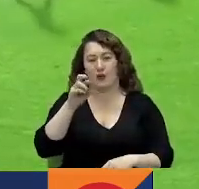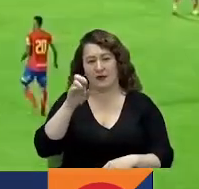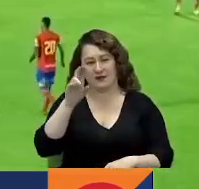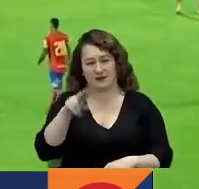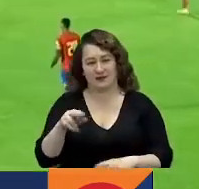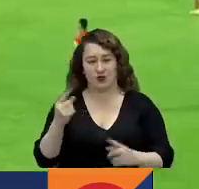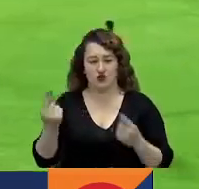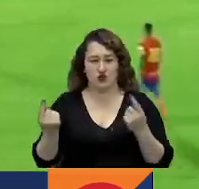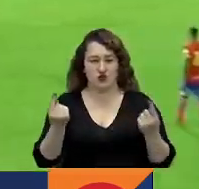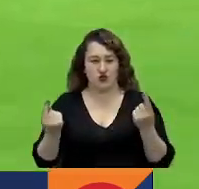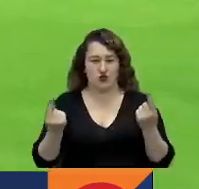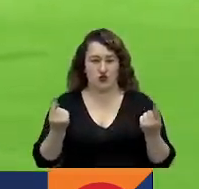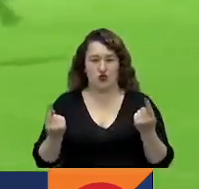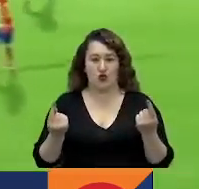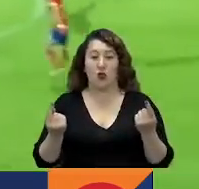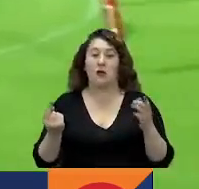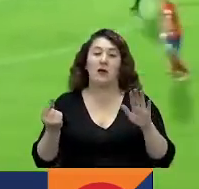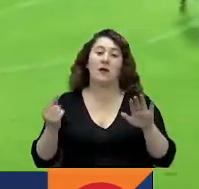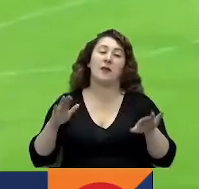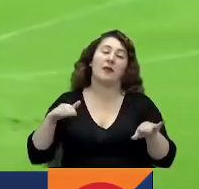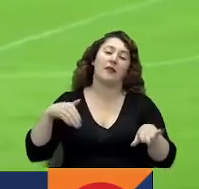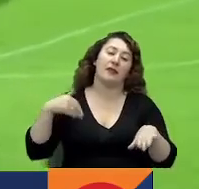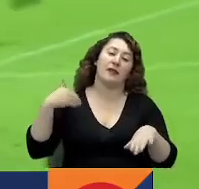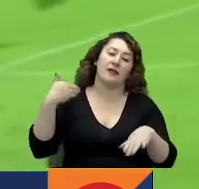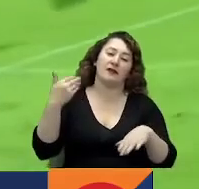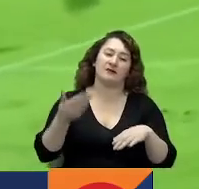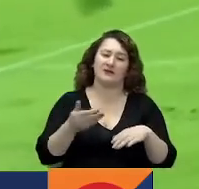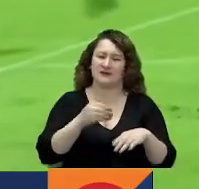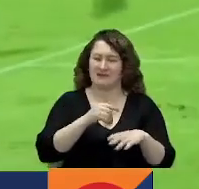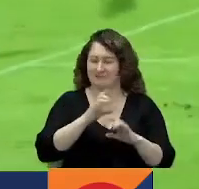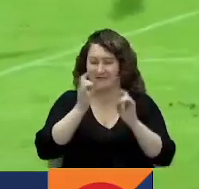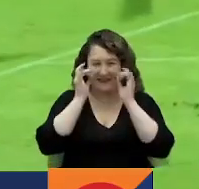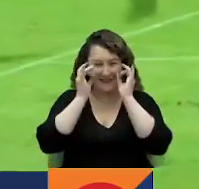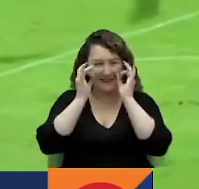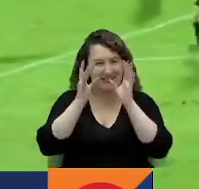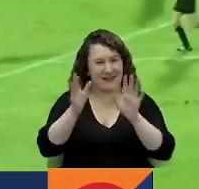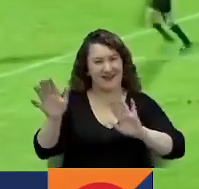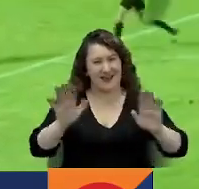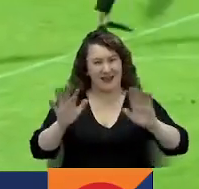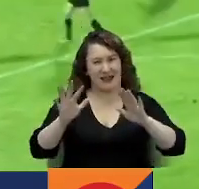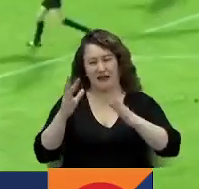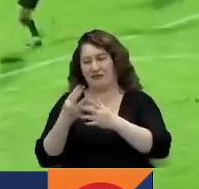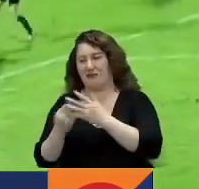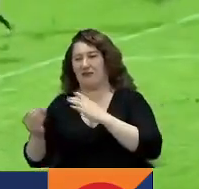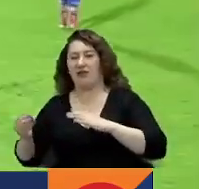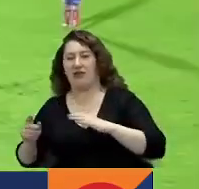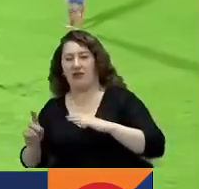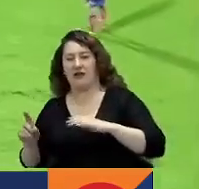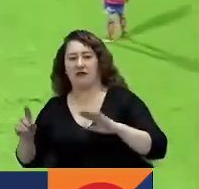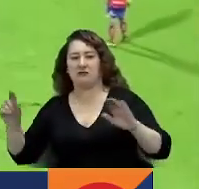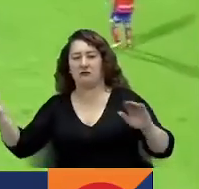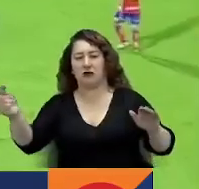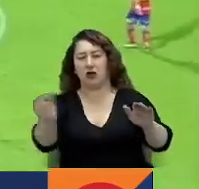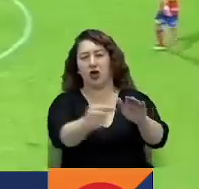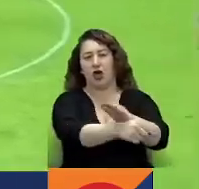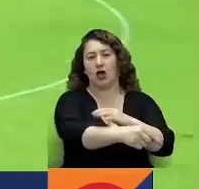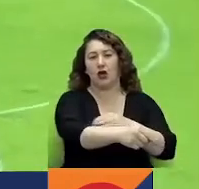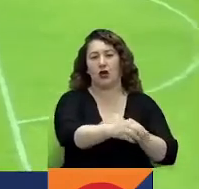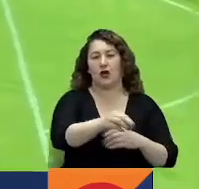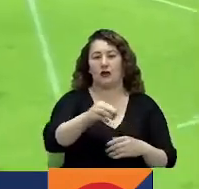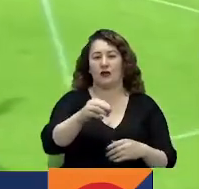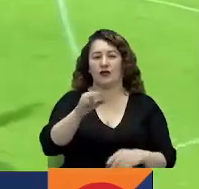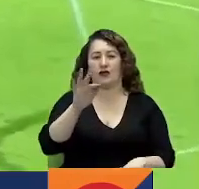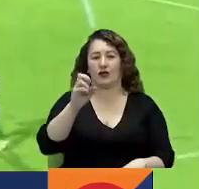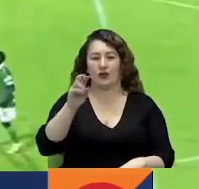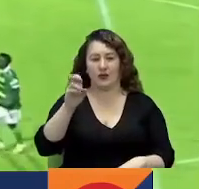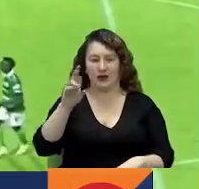1-1. Y en tiempo de descuento, fatal la salida del arquero uruguayo Kevin Dawson tras el centro de Daniel Moreno para que Cristian Tobar